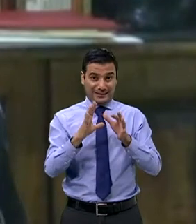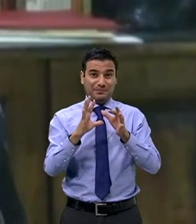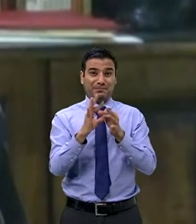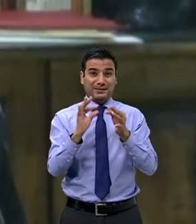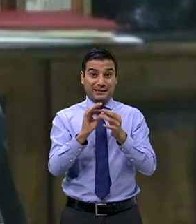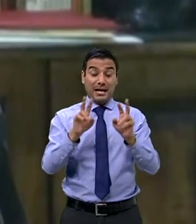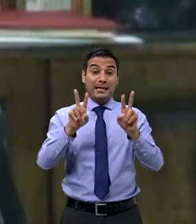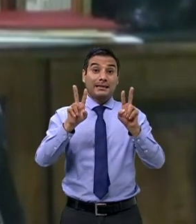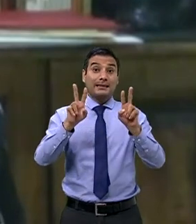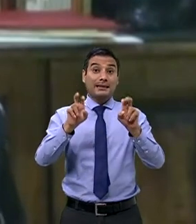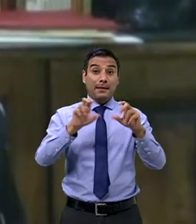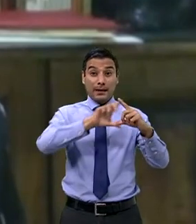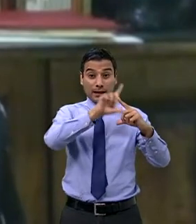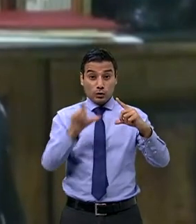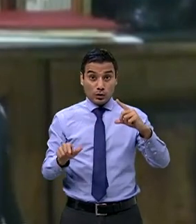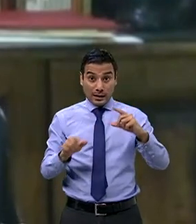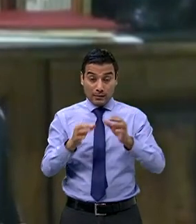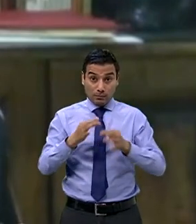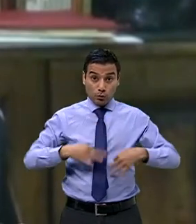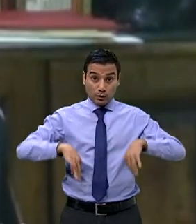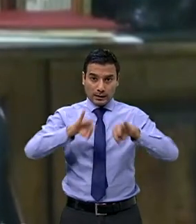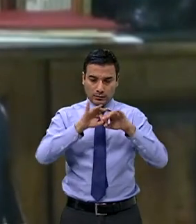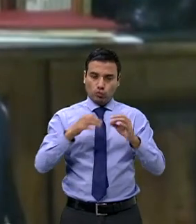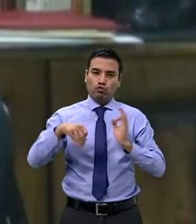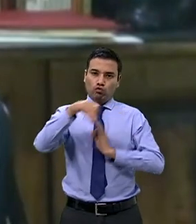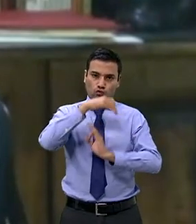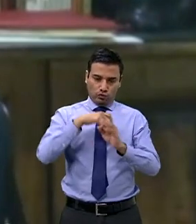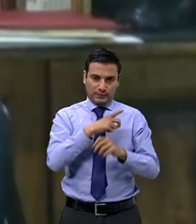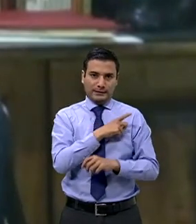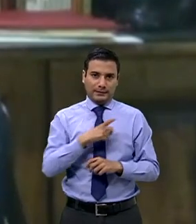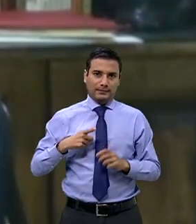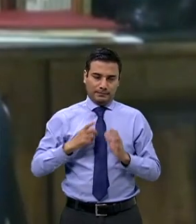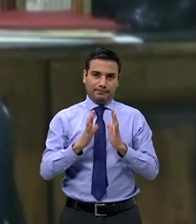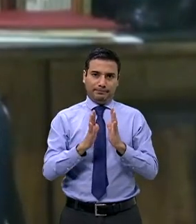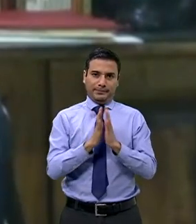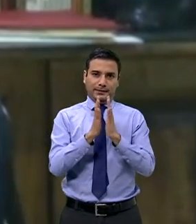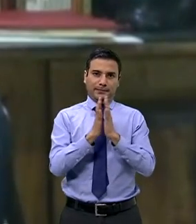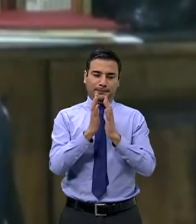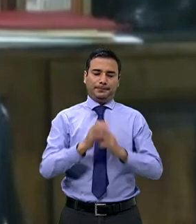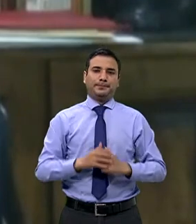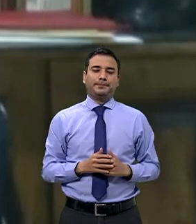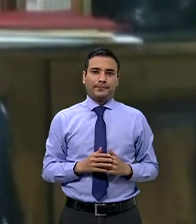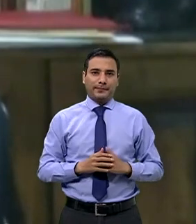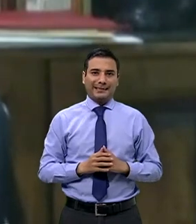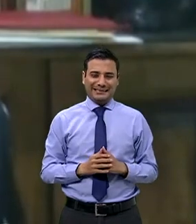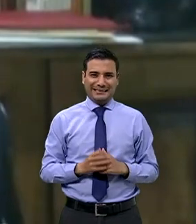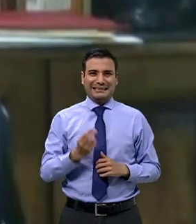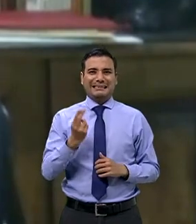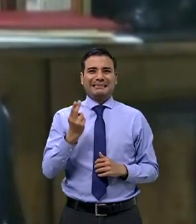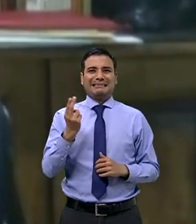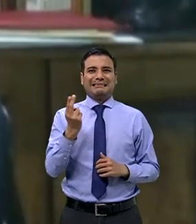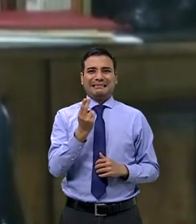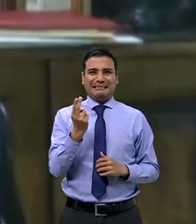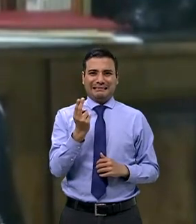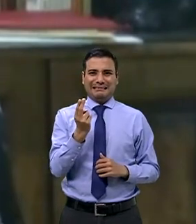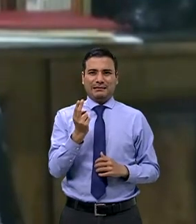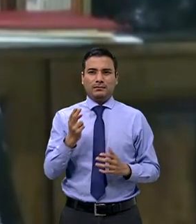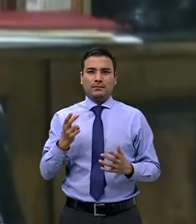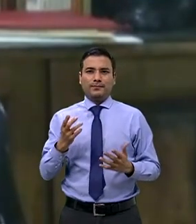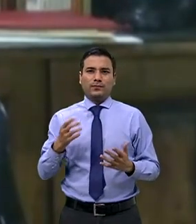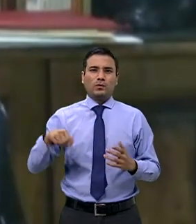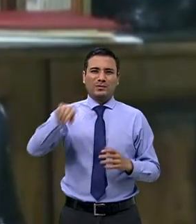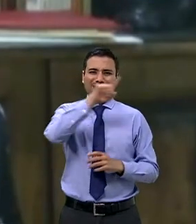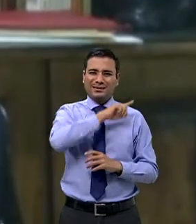que nos competen a todas ya todas y que tenemos que tener esta sensibilidad de que este no es un tema de partidos